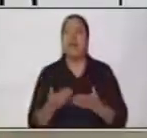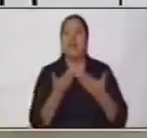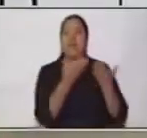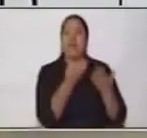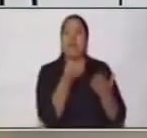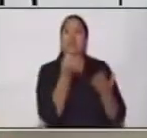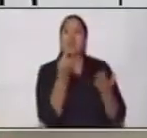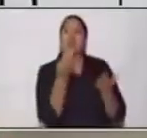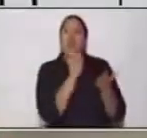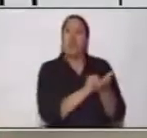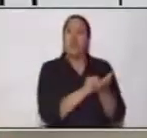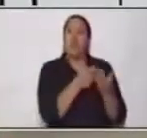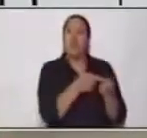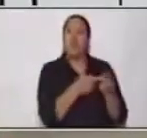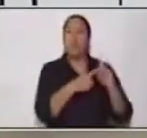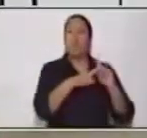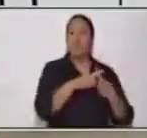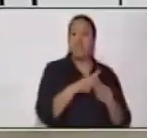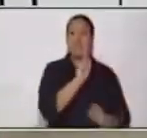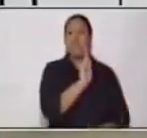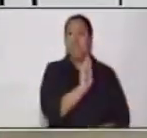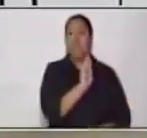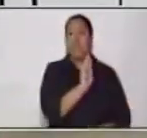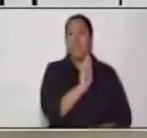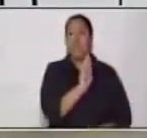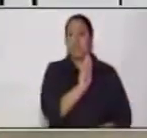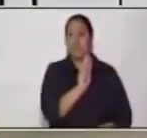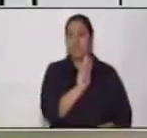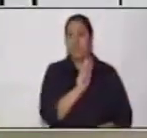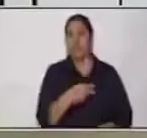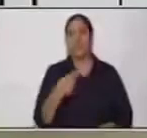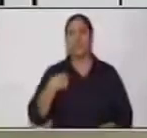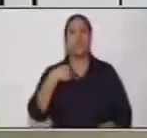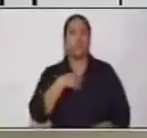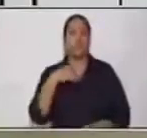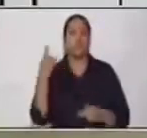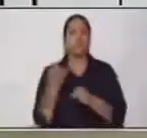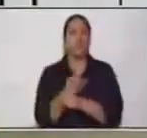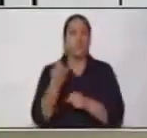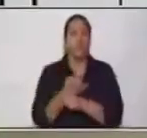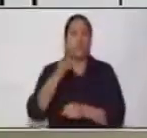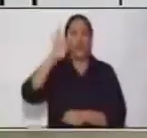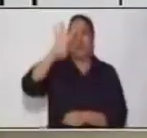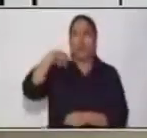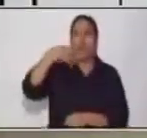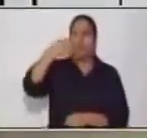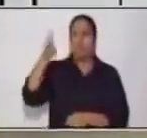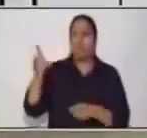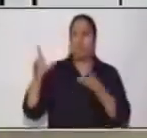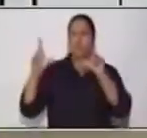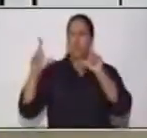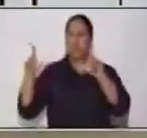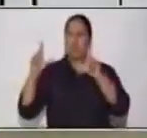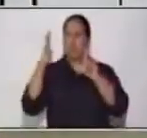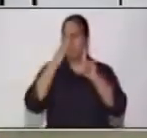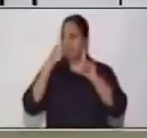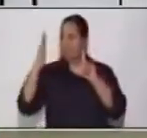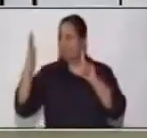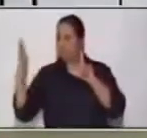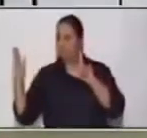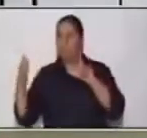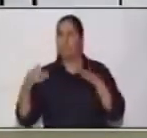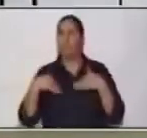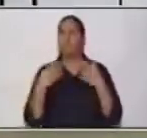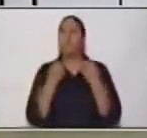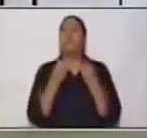variable de Y. Y para eso vamos a utilizar una tabla para ordenar nuestros datos. Entonces,